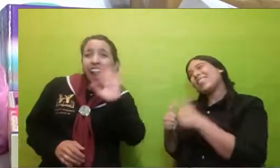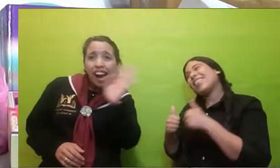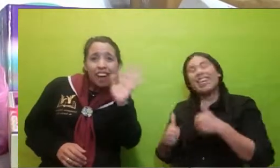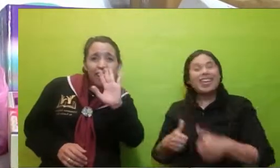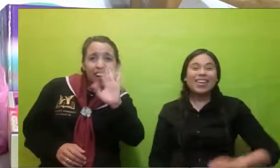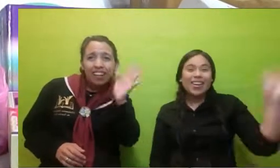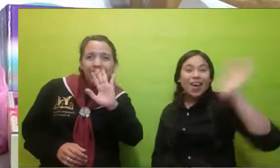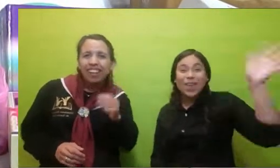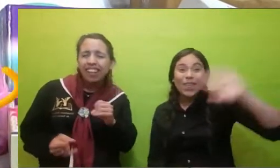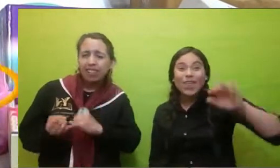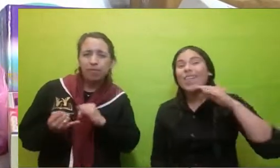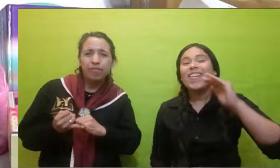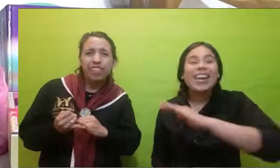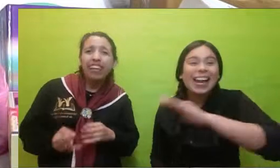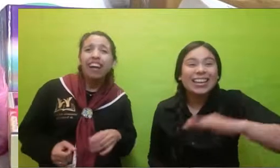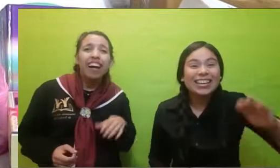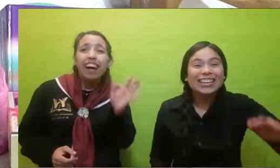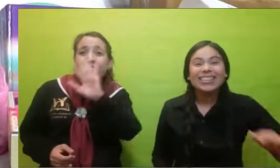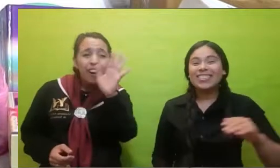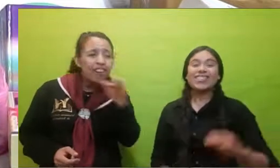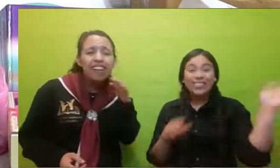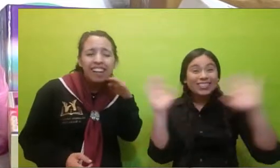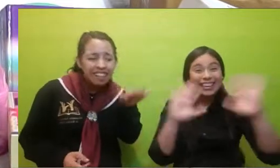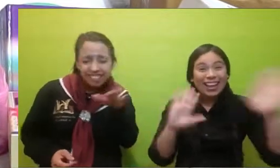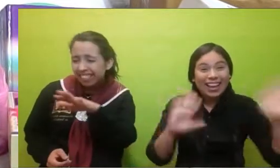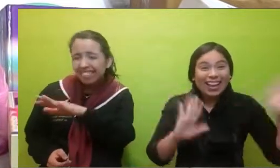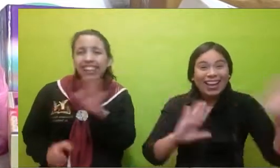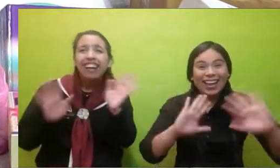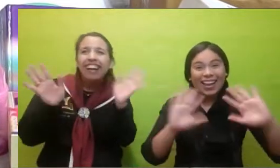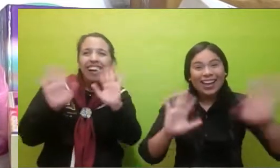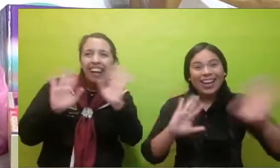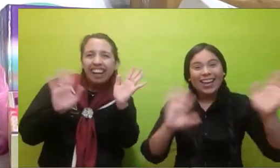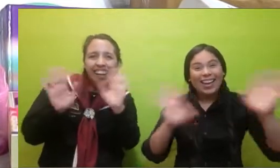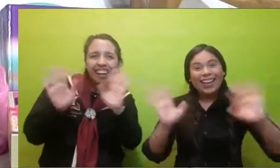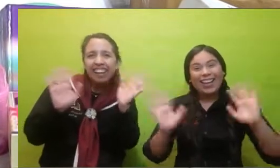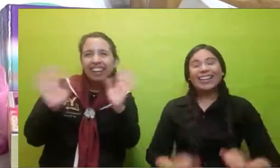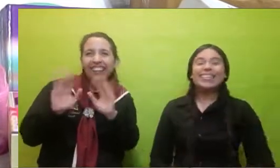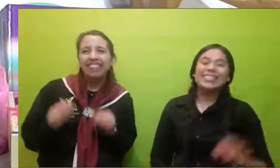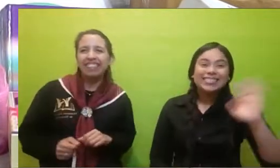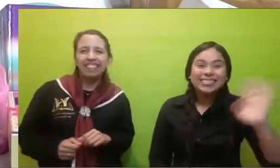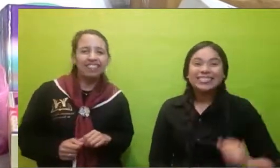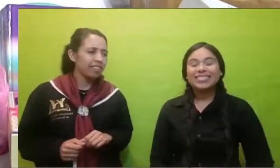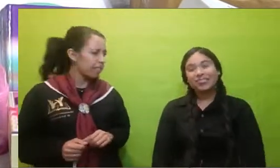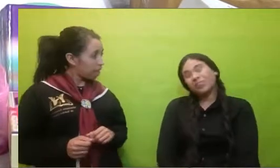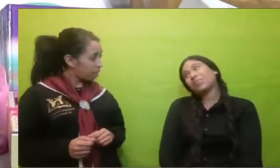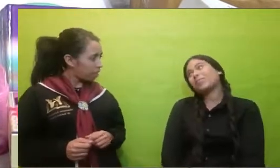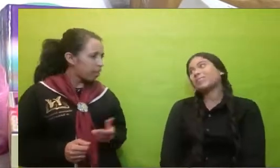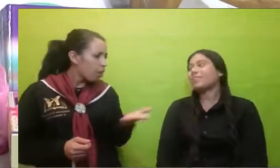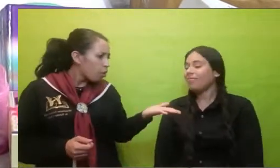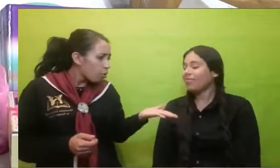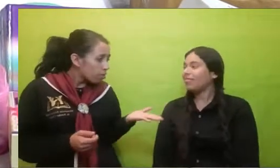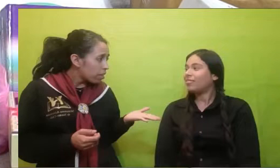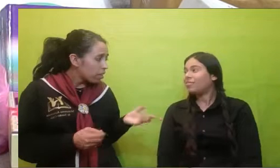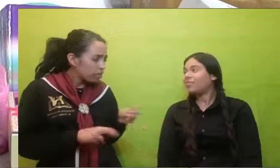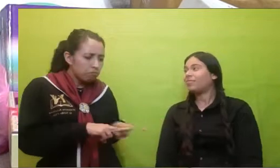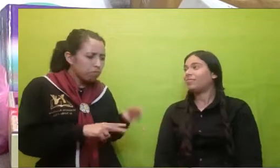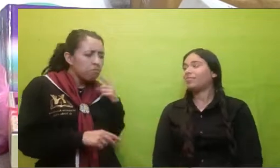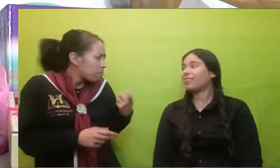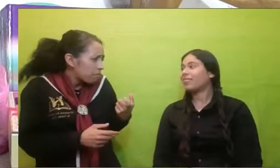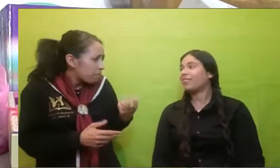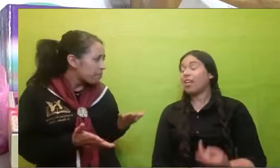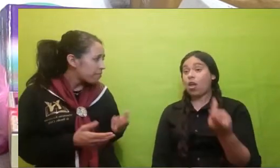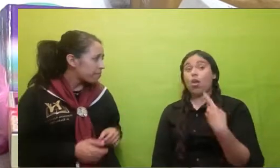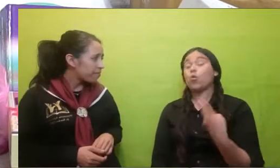¿Cómo hola, están? Hola a los amigos que nos están viendo. Saludémonos. ¡Hola, niños! ¡Hola, niños! Oigan, ¿y ustedes qué están